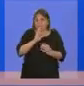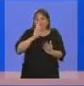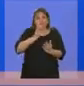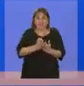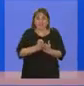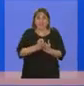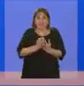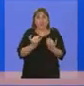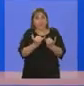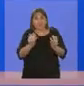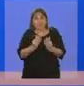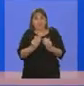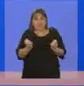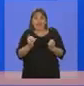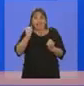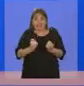sabemos qué tan largo es el túnel.